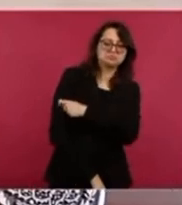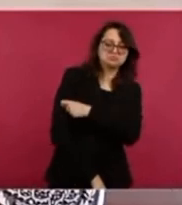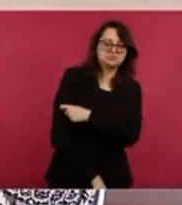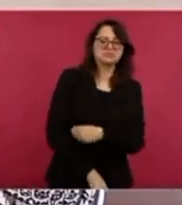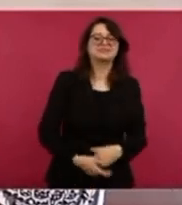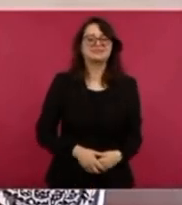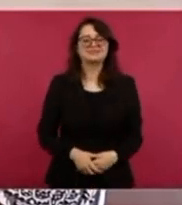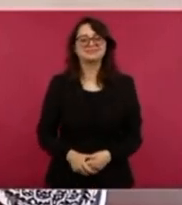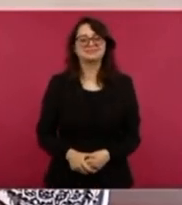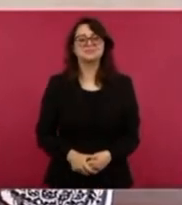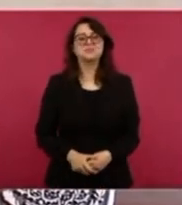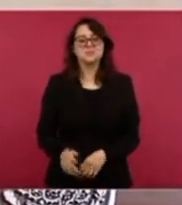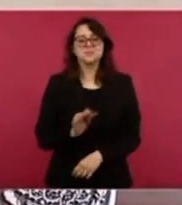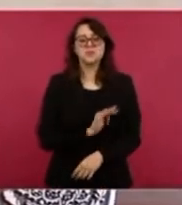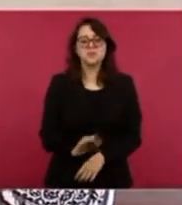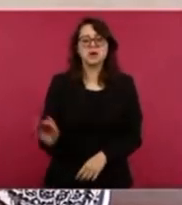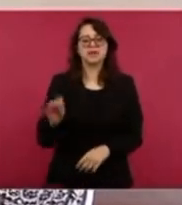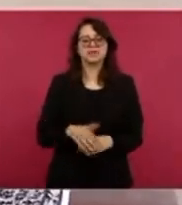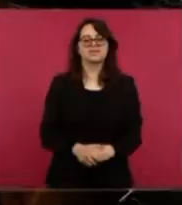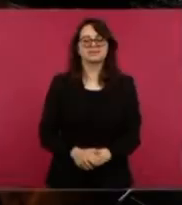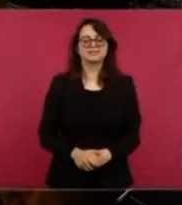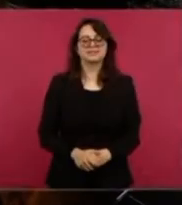me van a jeringar